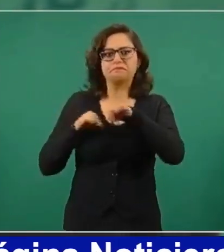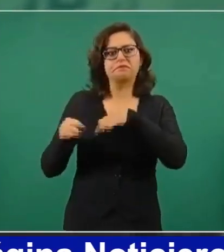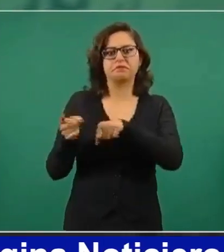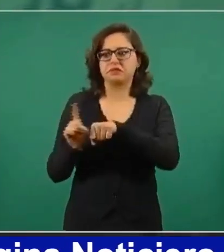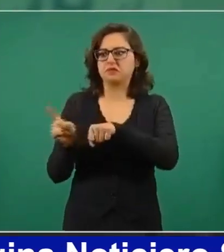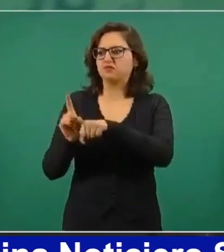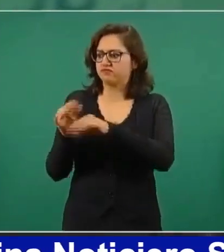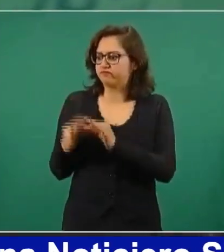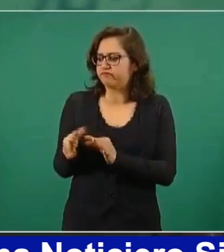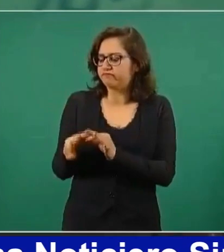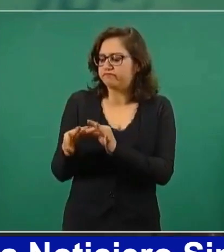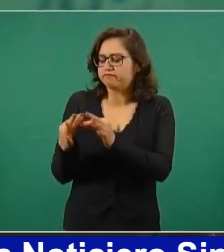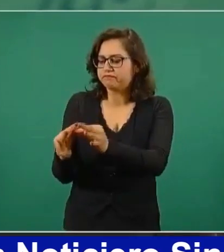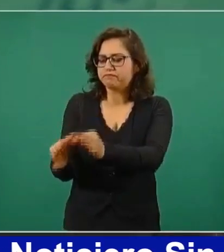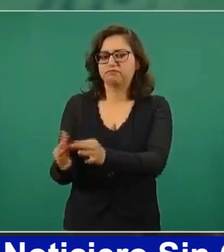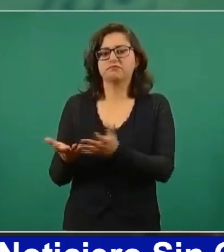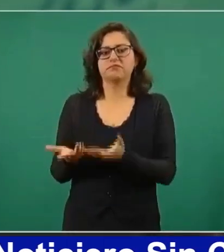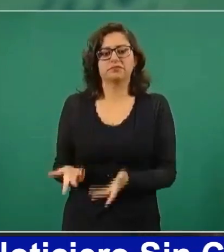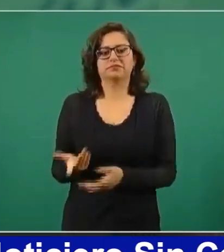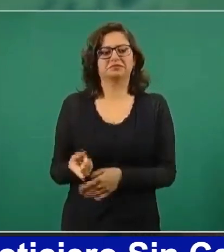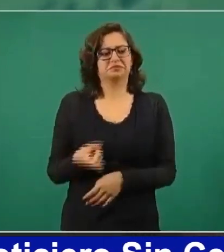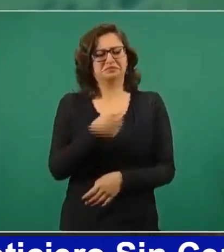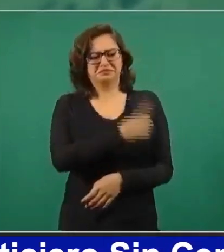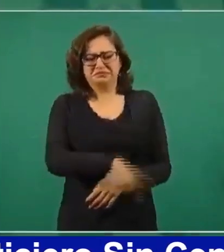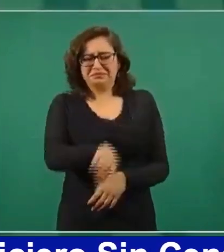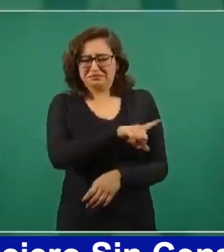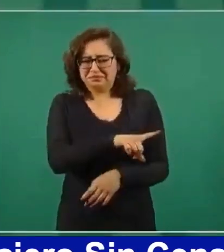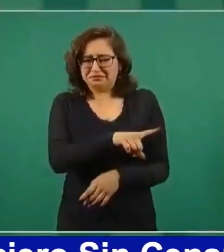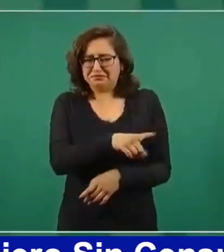tiene que aplicarse. No, estos